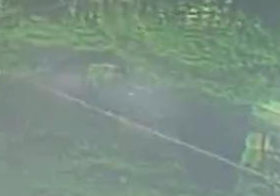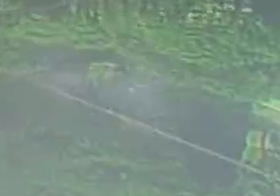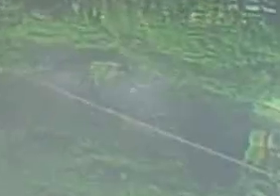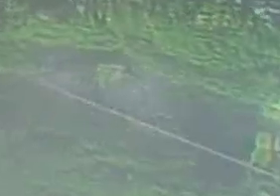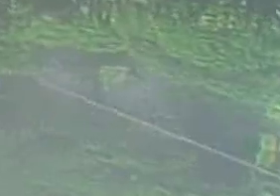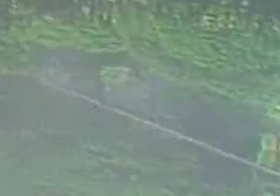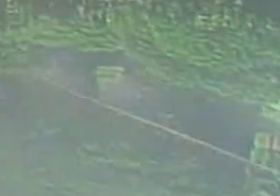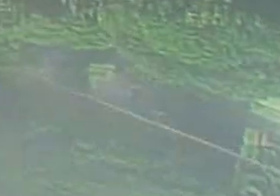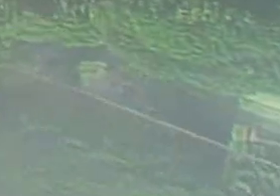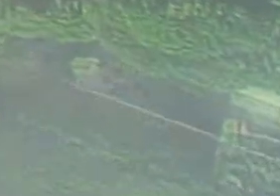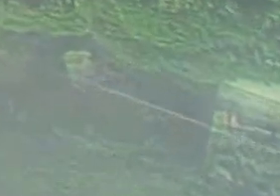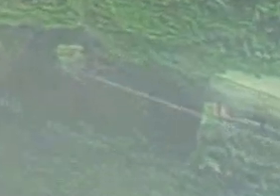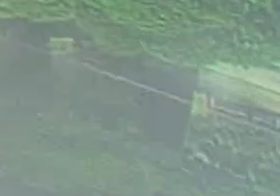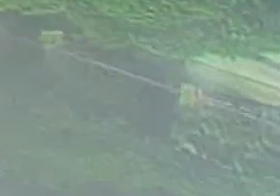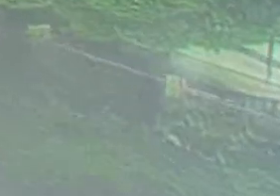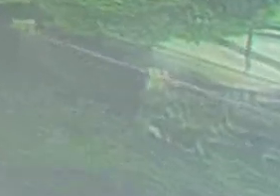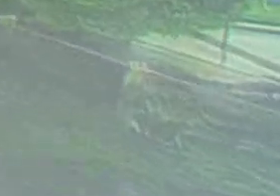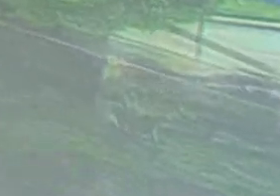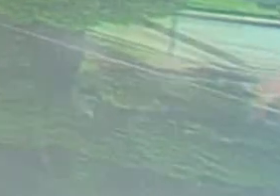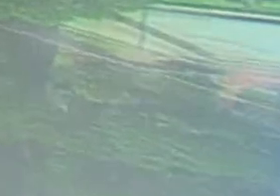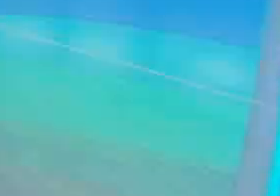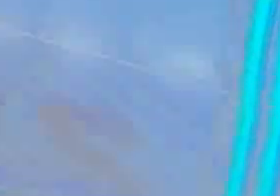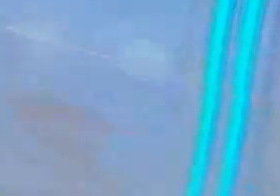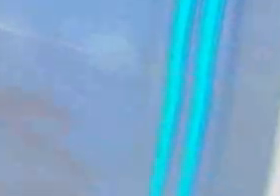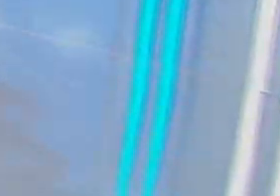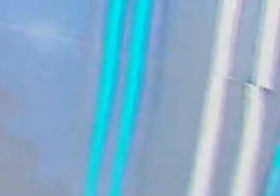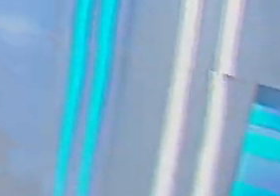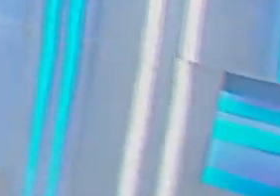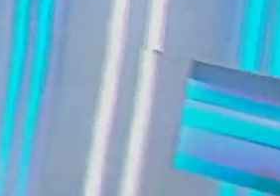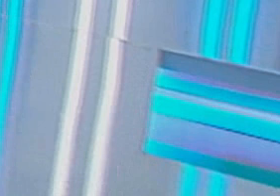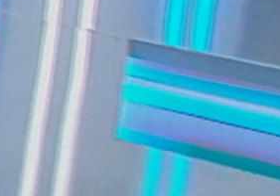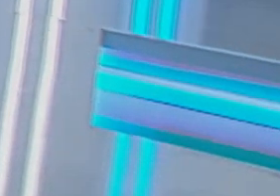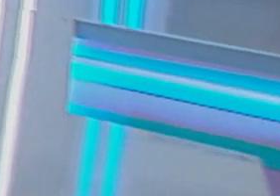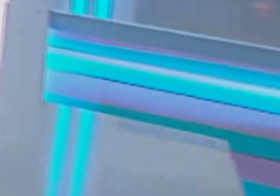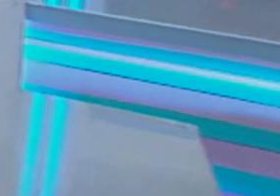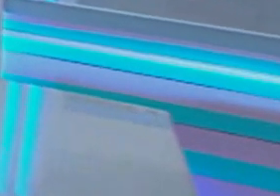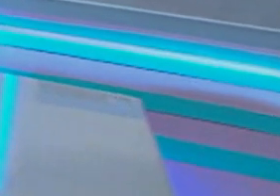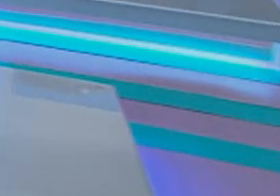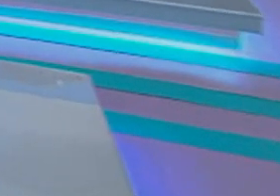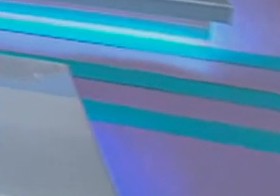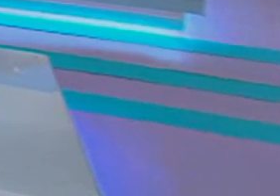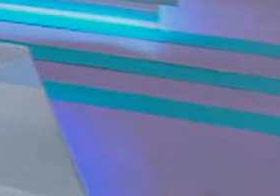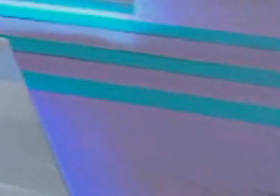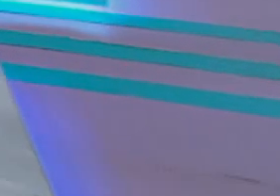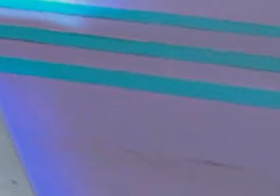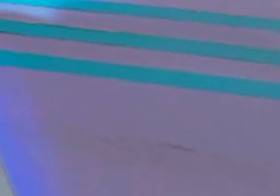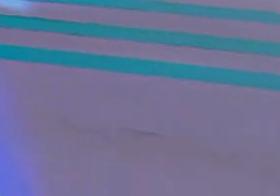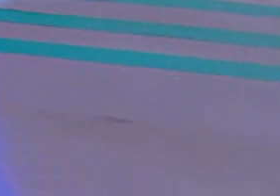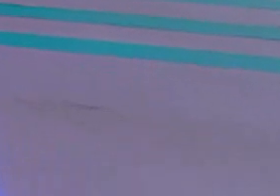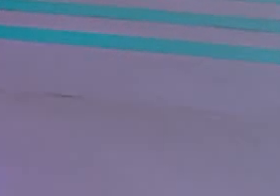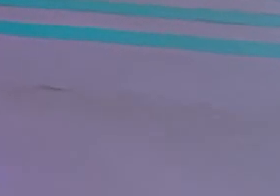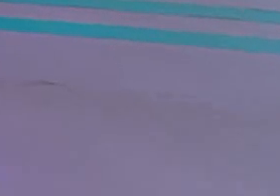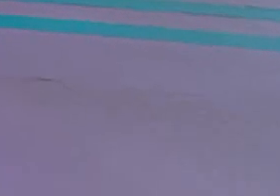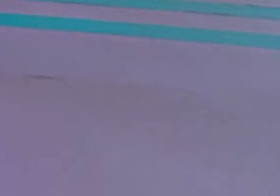y la nación de un millón de vacunas detrás zéneca a vietnam mozambique y también la del caribe urgente a la corte internacional de ezeiza